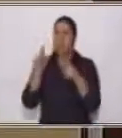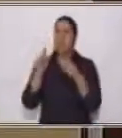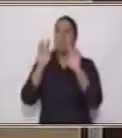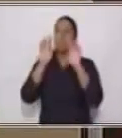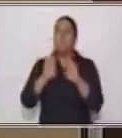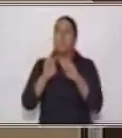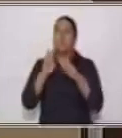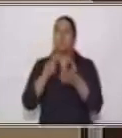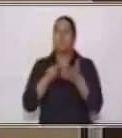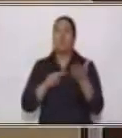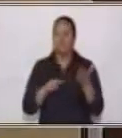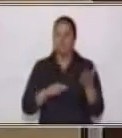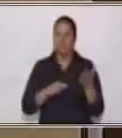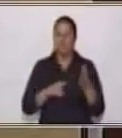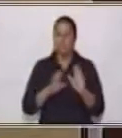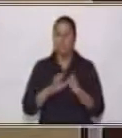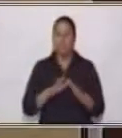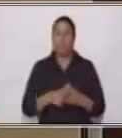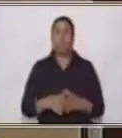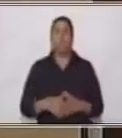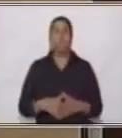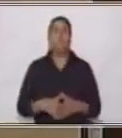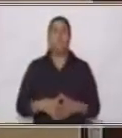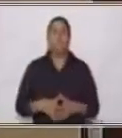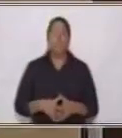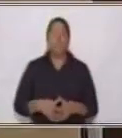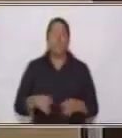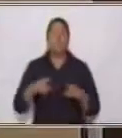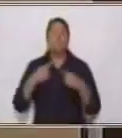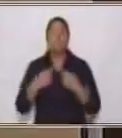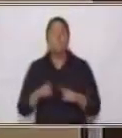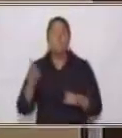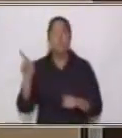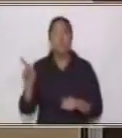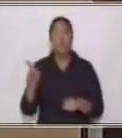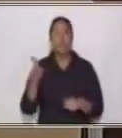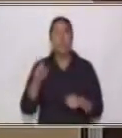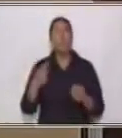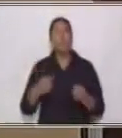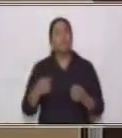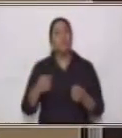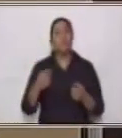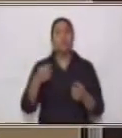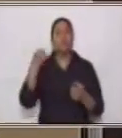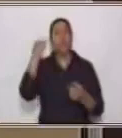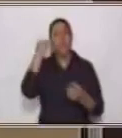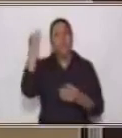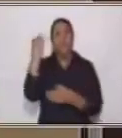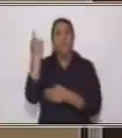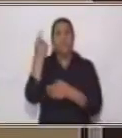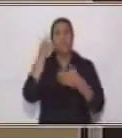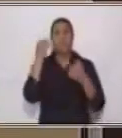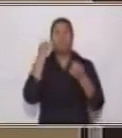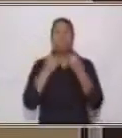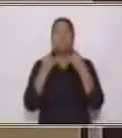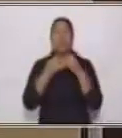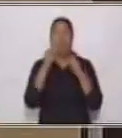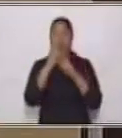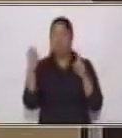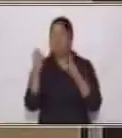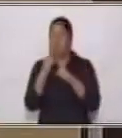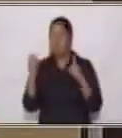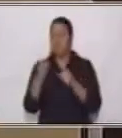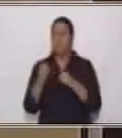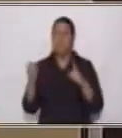dicho, porque las conclusiones son consideraciones finales. Es decir, como te indiqué acá, resaltar esos puntos principales